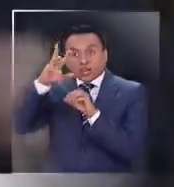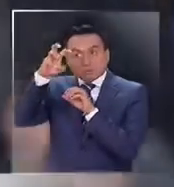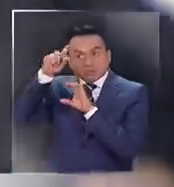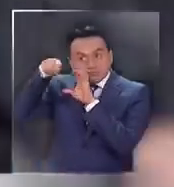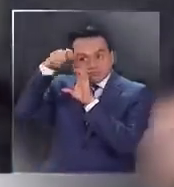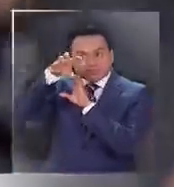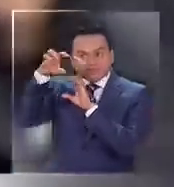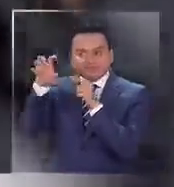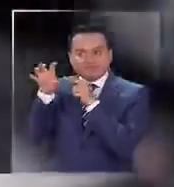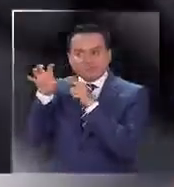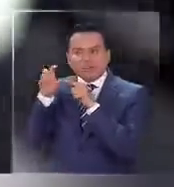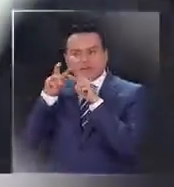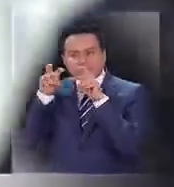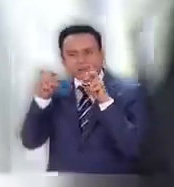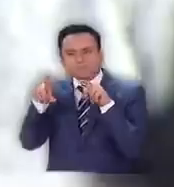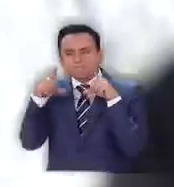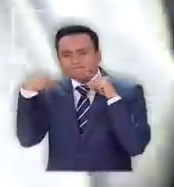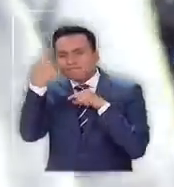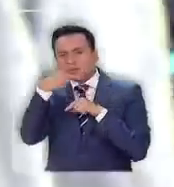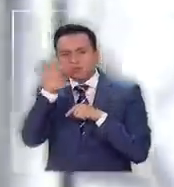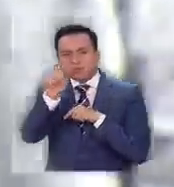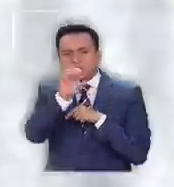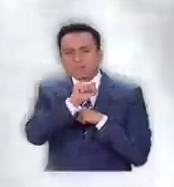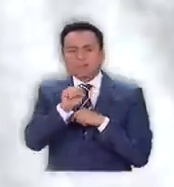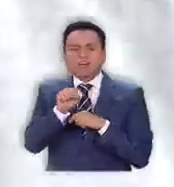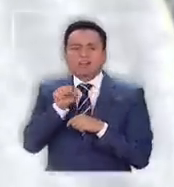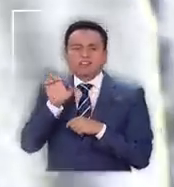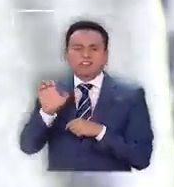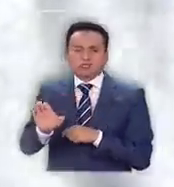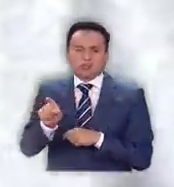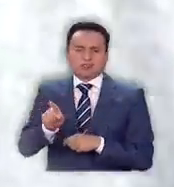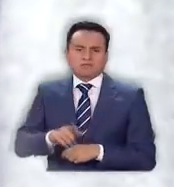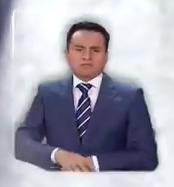de seguridad para dar con los autores del ataque sexual.